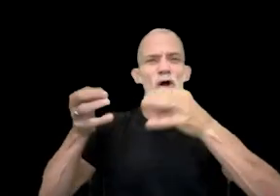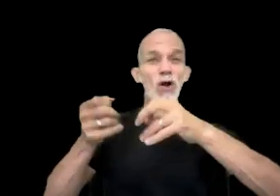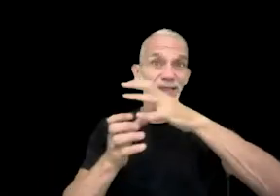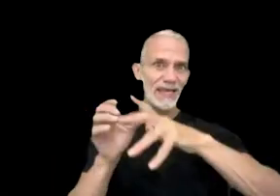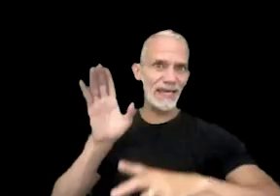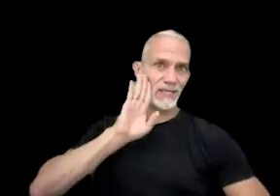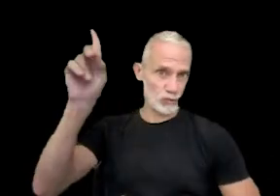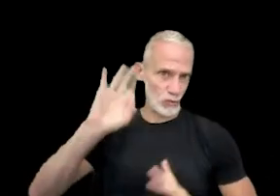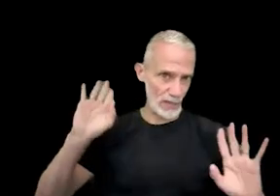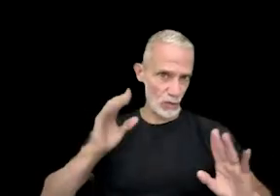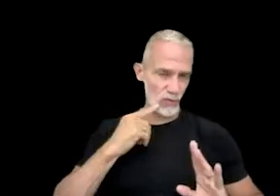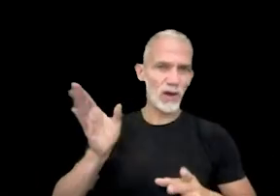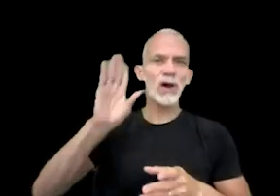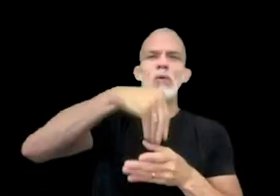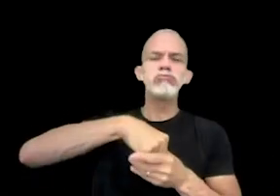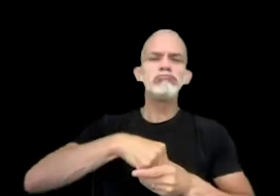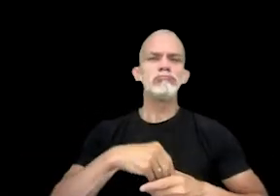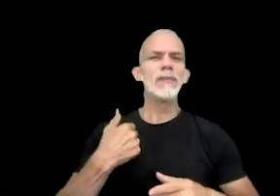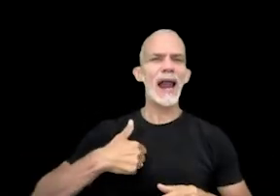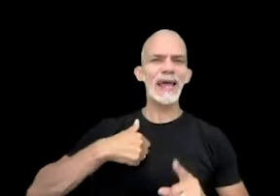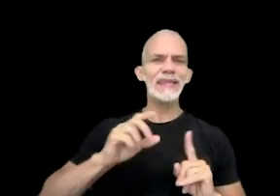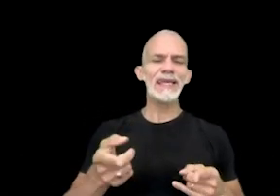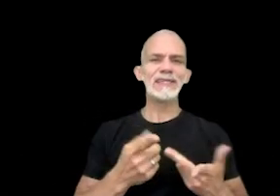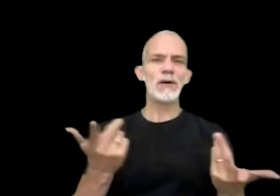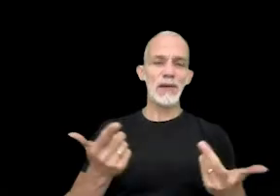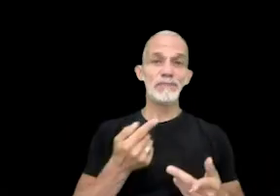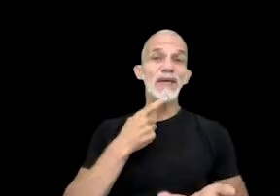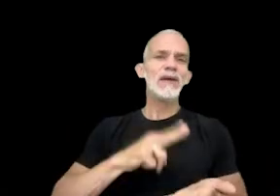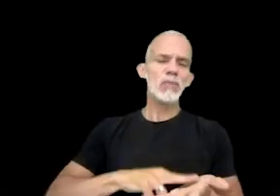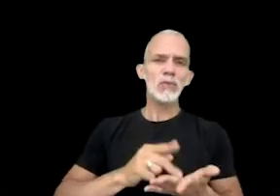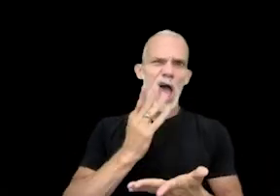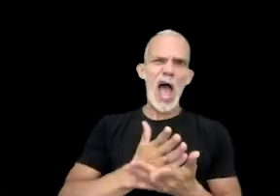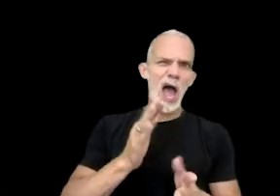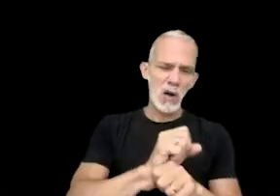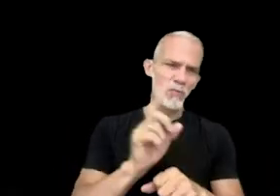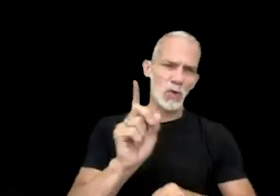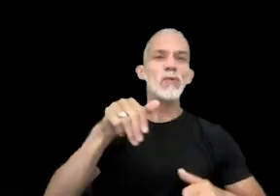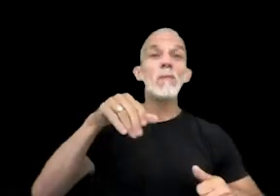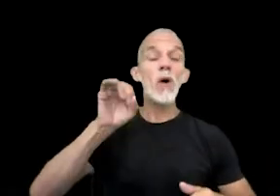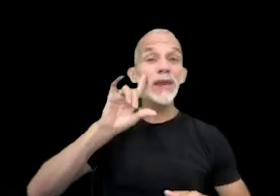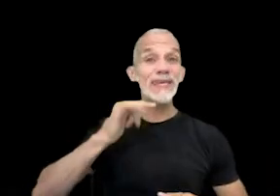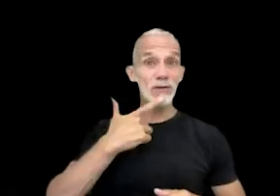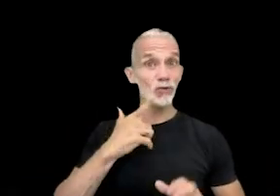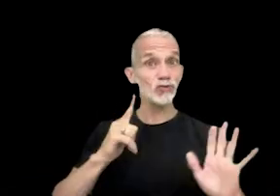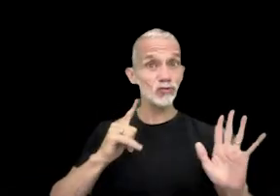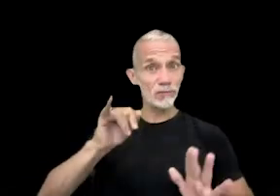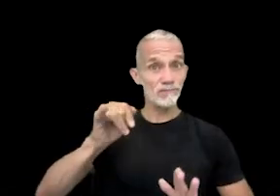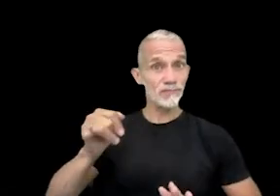Unidos y lo ha incorporado acá a la República Argentina. Sí, vamos a hablar del caso Molinos y vamos a ver que